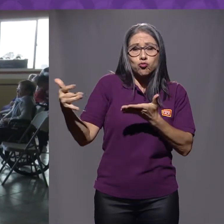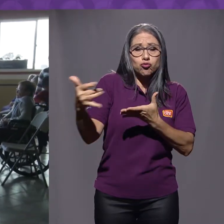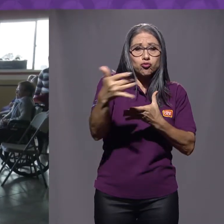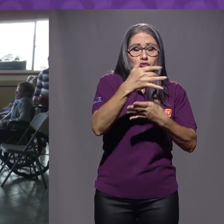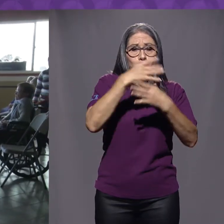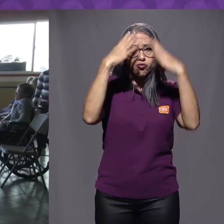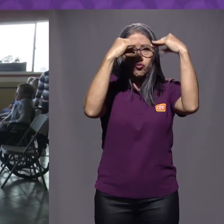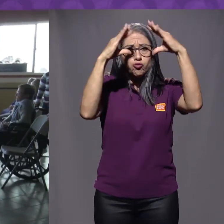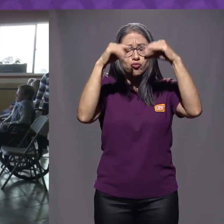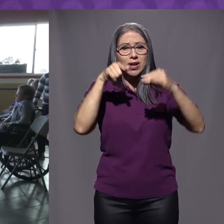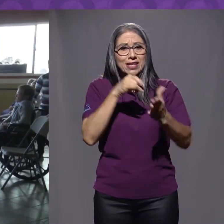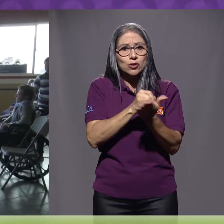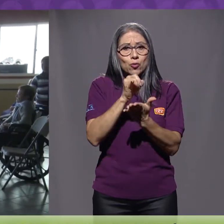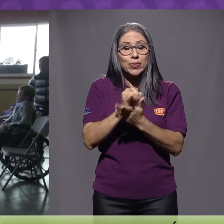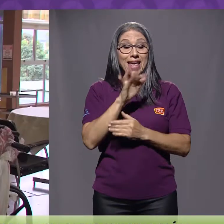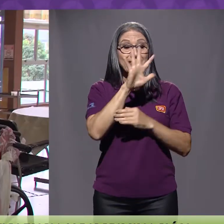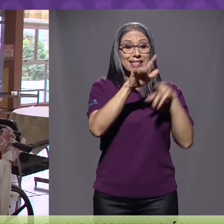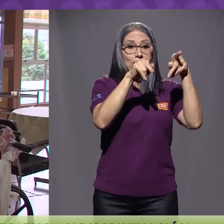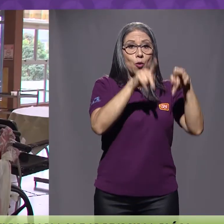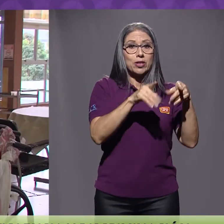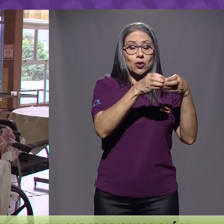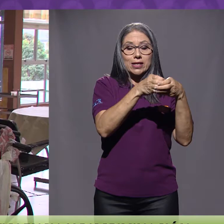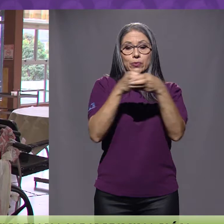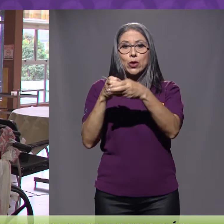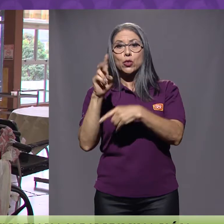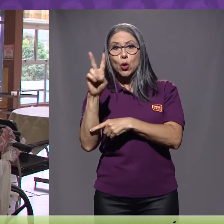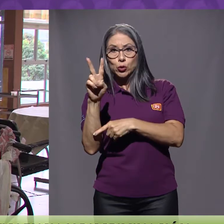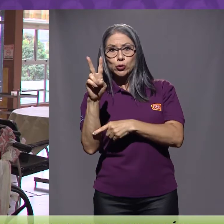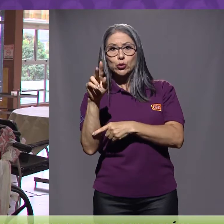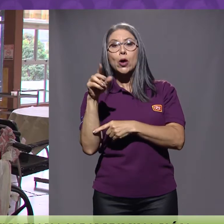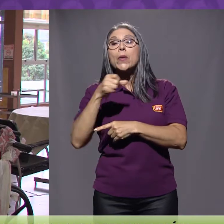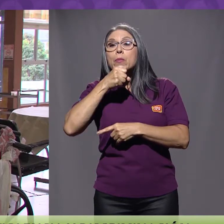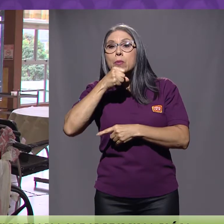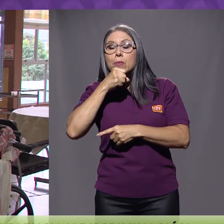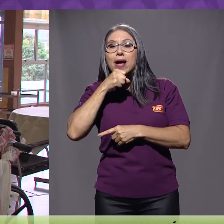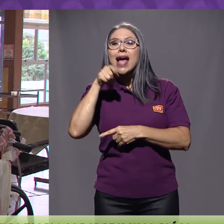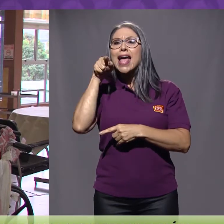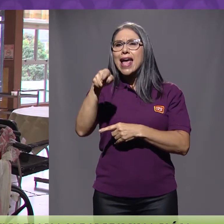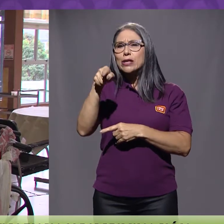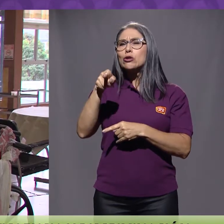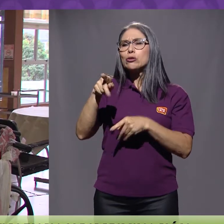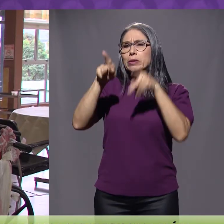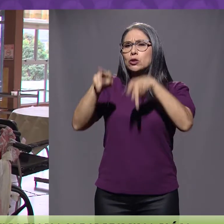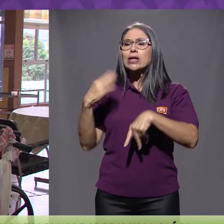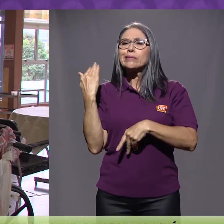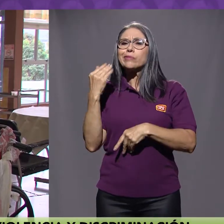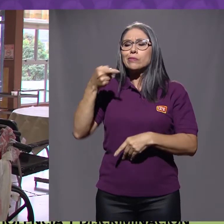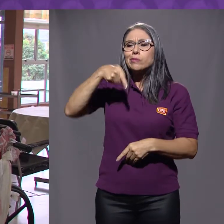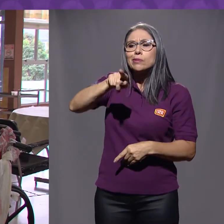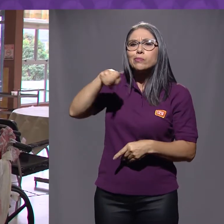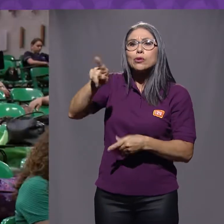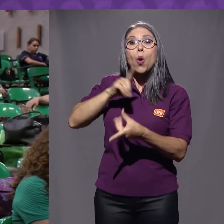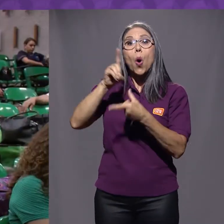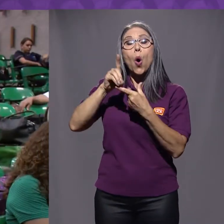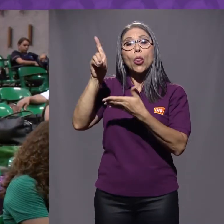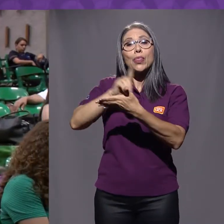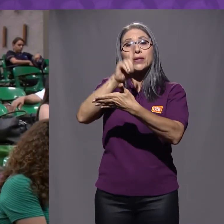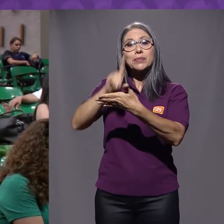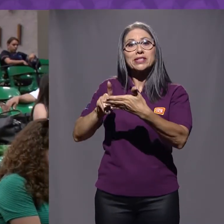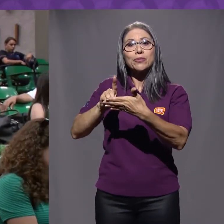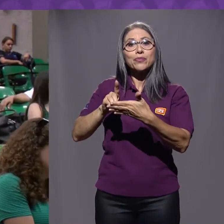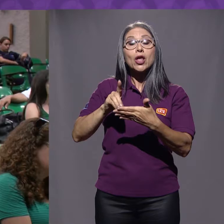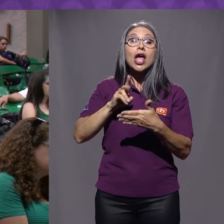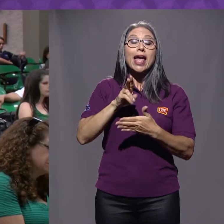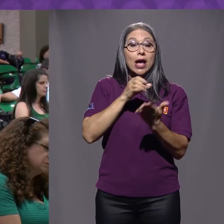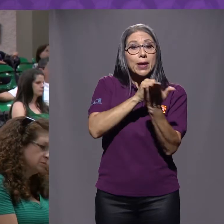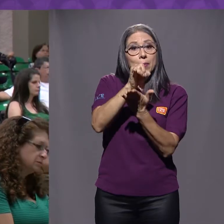del estudio, 2 de cada 5 personas mayores percibían ser víctimas de violencia o discriminación. Esta investigación